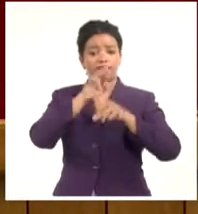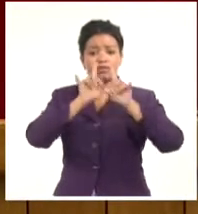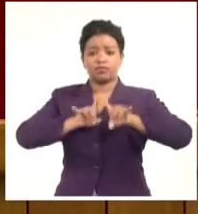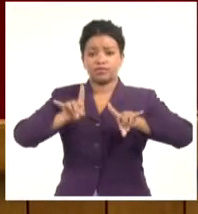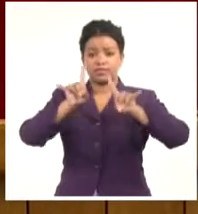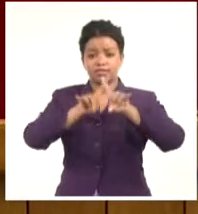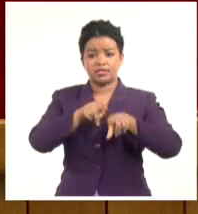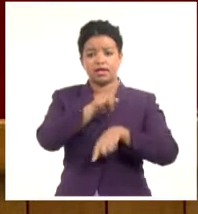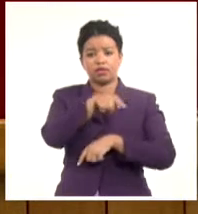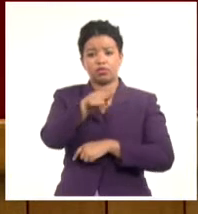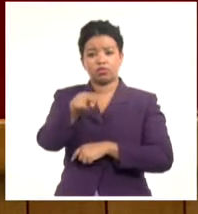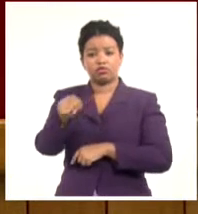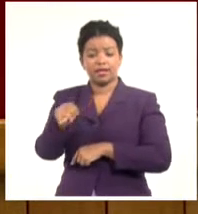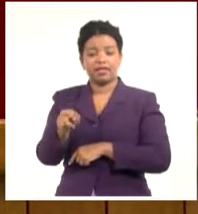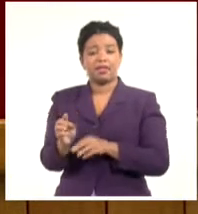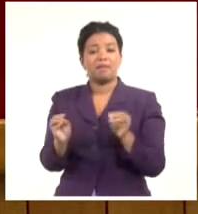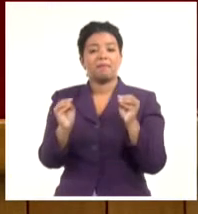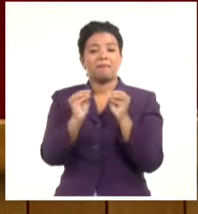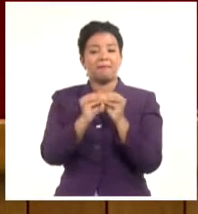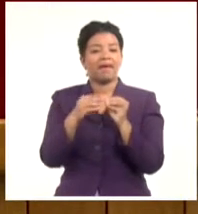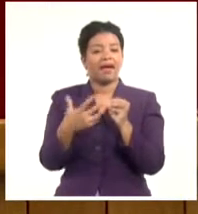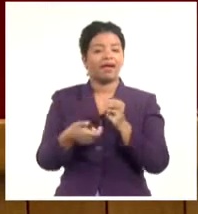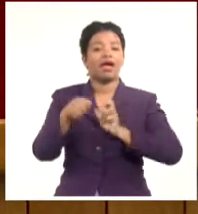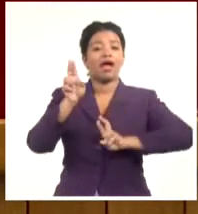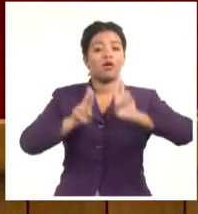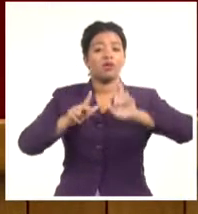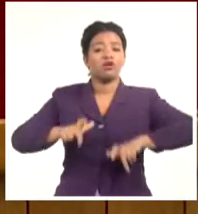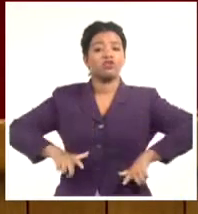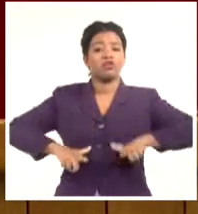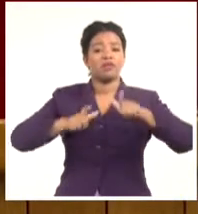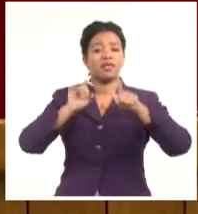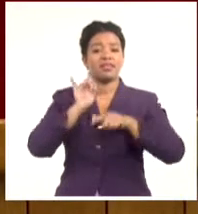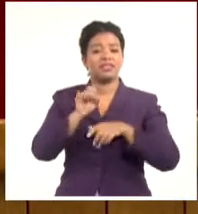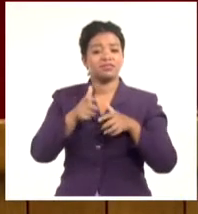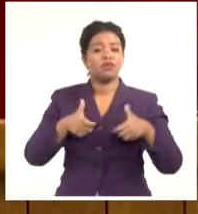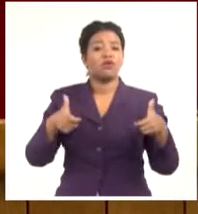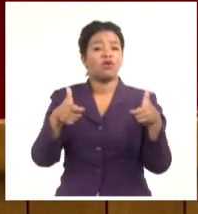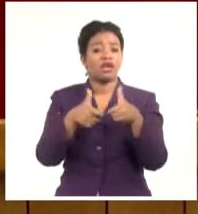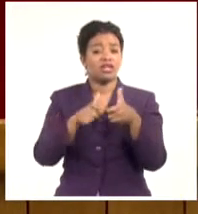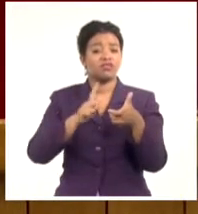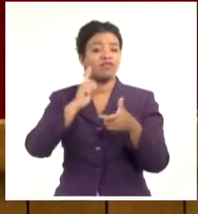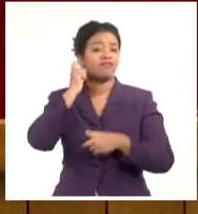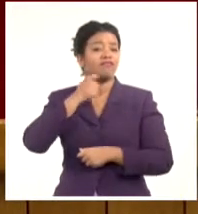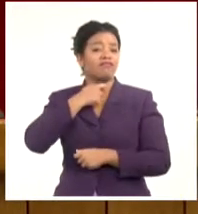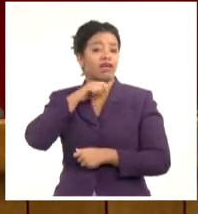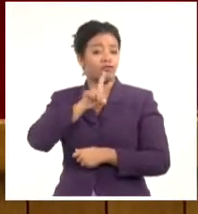rectores que les corresponde implementar los acuerdos del 10º Congreso de la FEU.